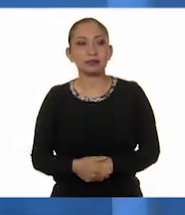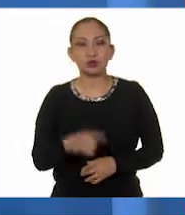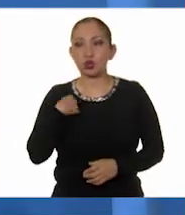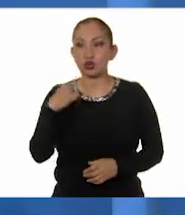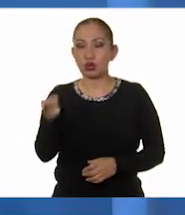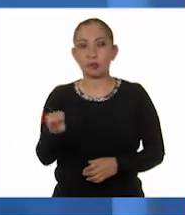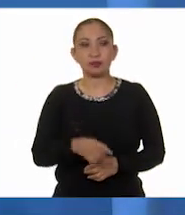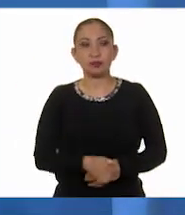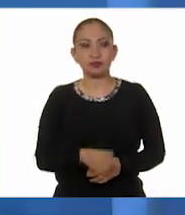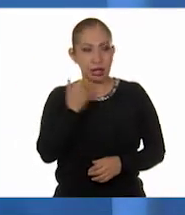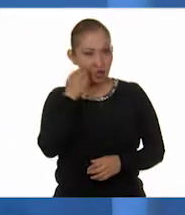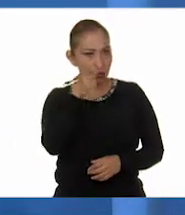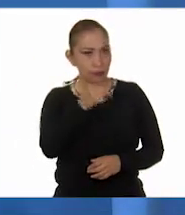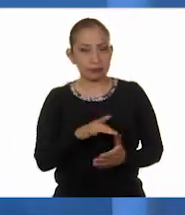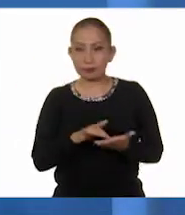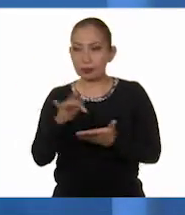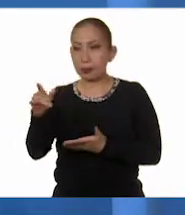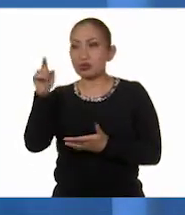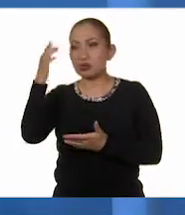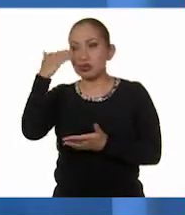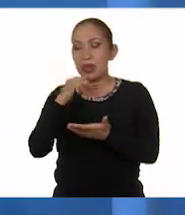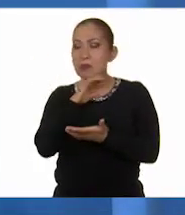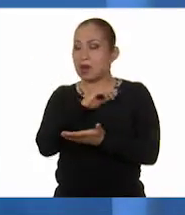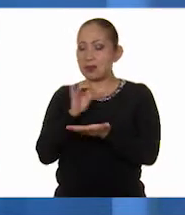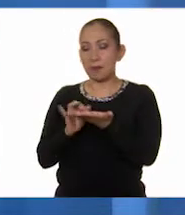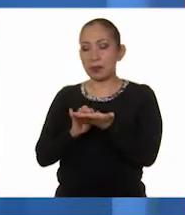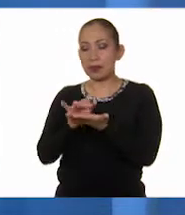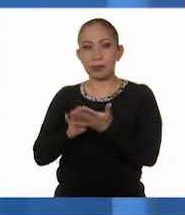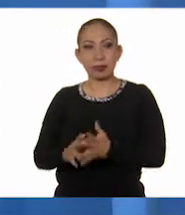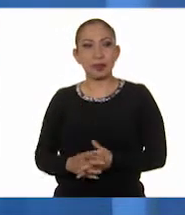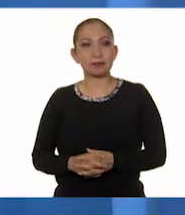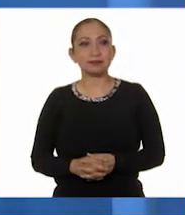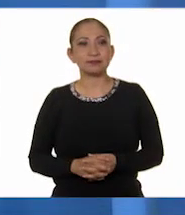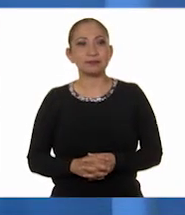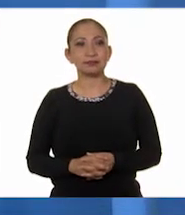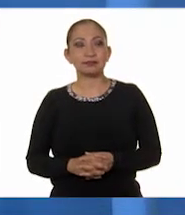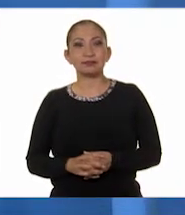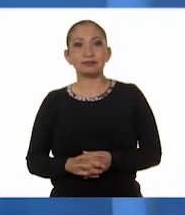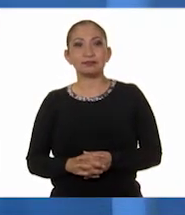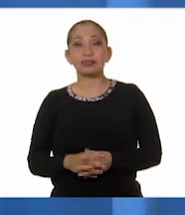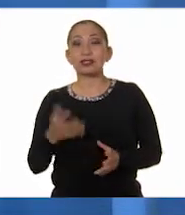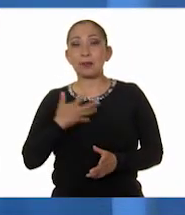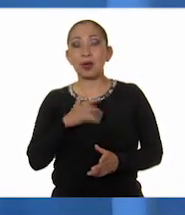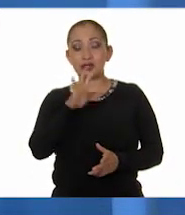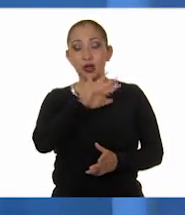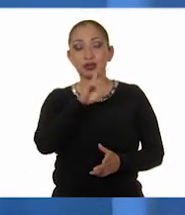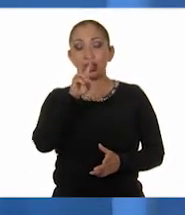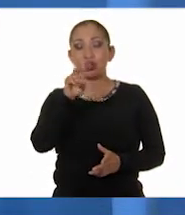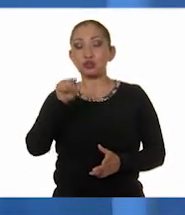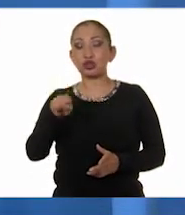yo? Si quieres tú. Muchas gracias. Es que tú ya le sabes más a la calculadora. Sí, ya le sé más. Tenemos que